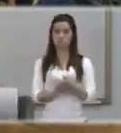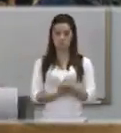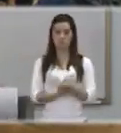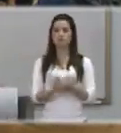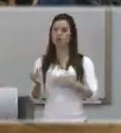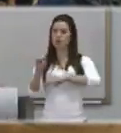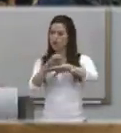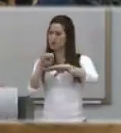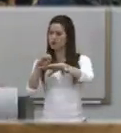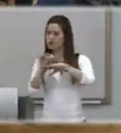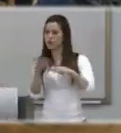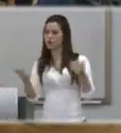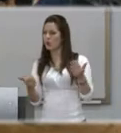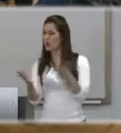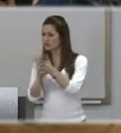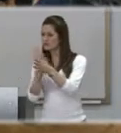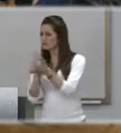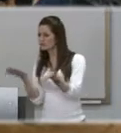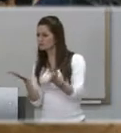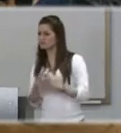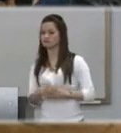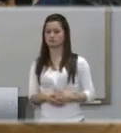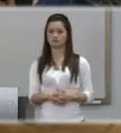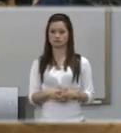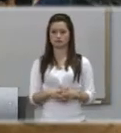de organizaciones? Si pudiera saber.